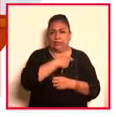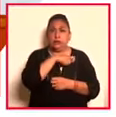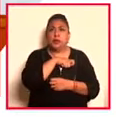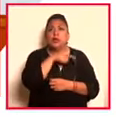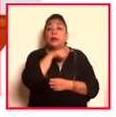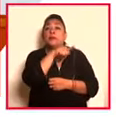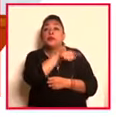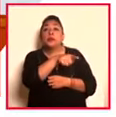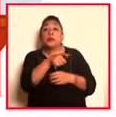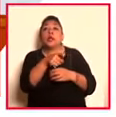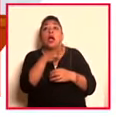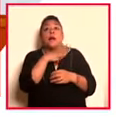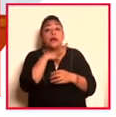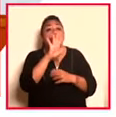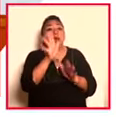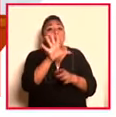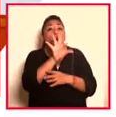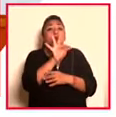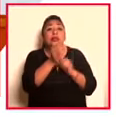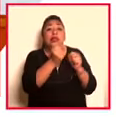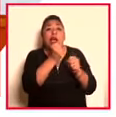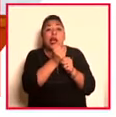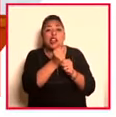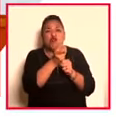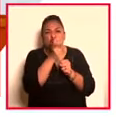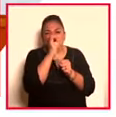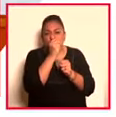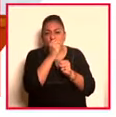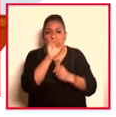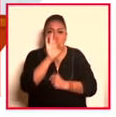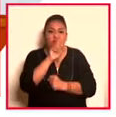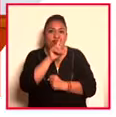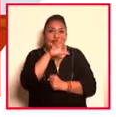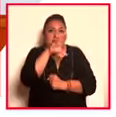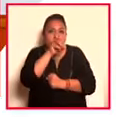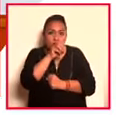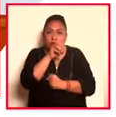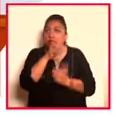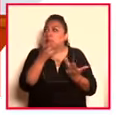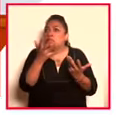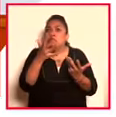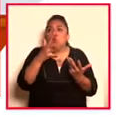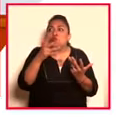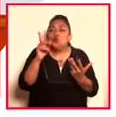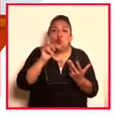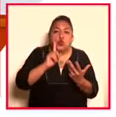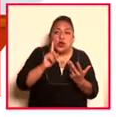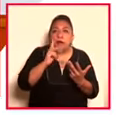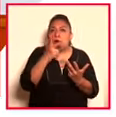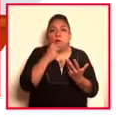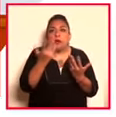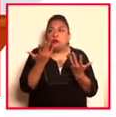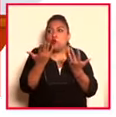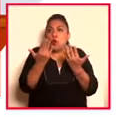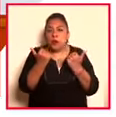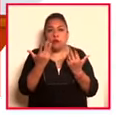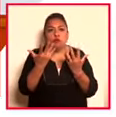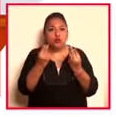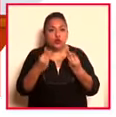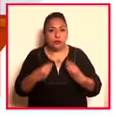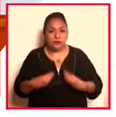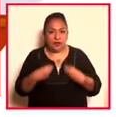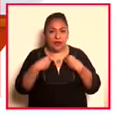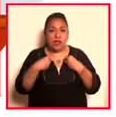España había vivido 40 años de dictadura franquista, entonces no se encontraban estas mujeres, estos hombres. Muchos vivían en